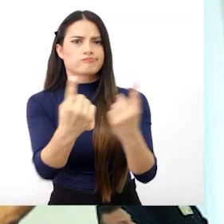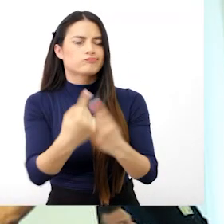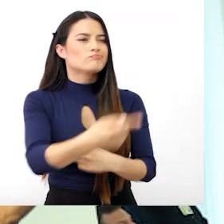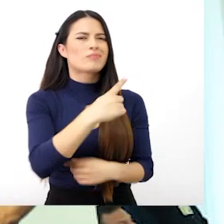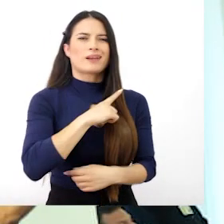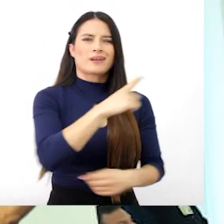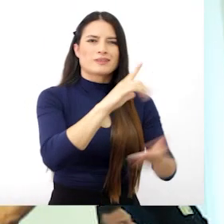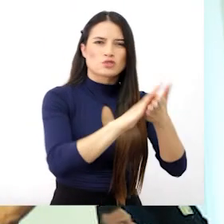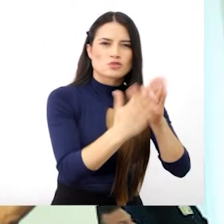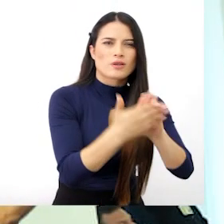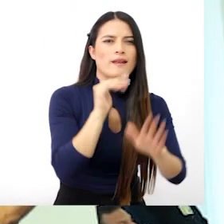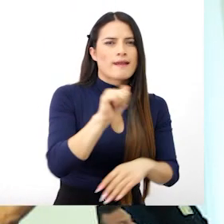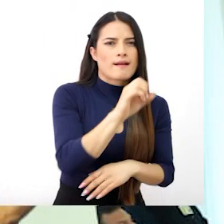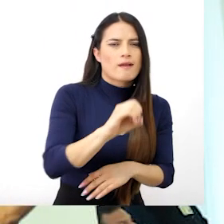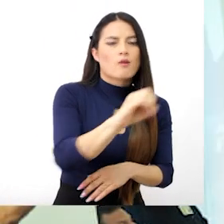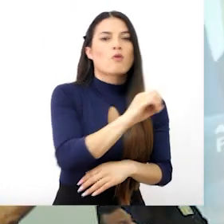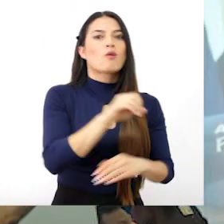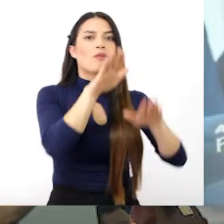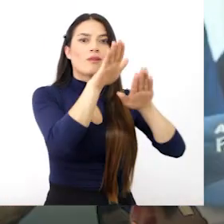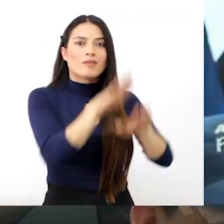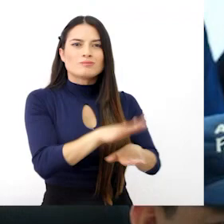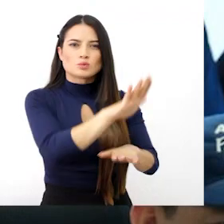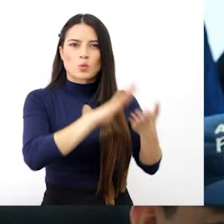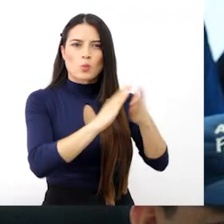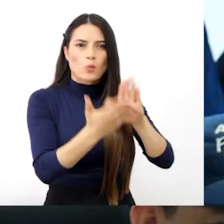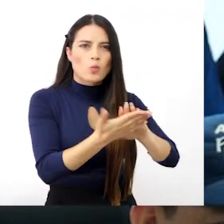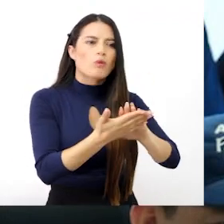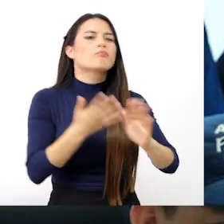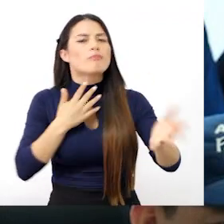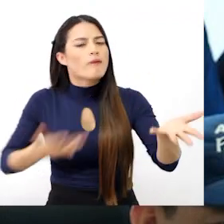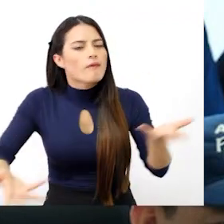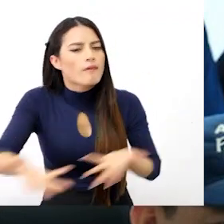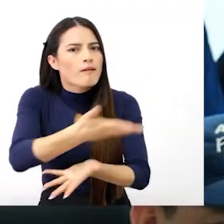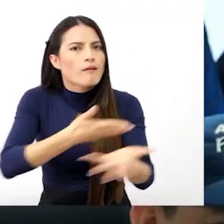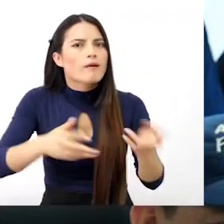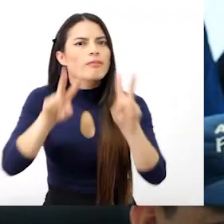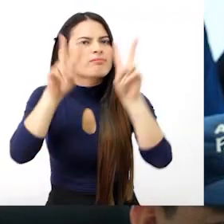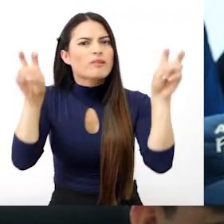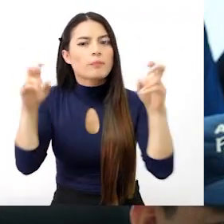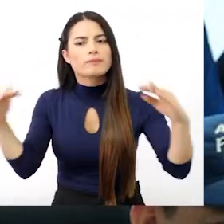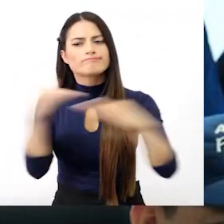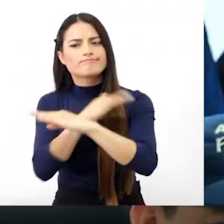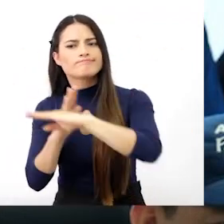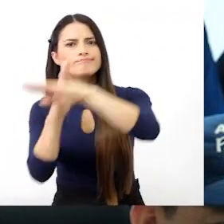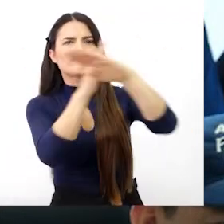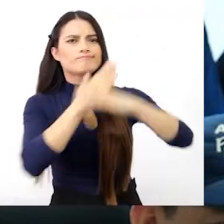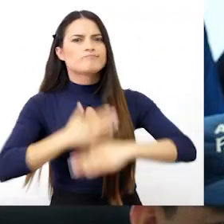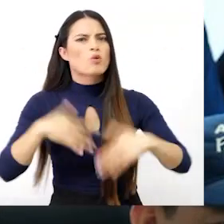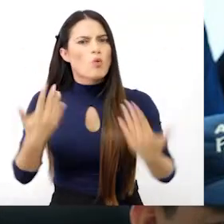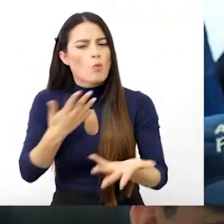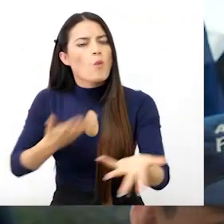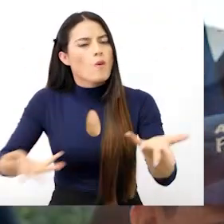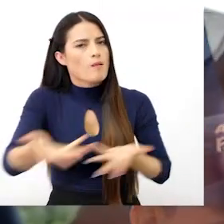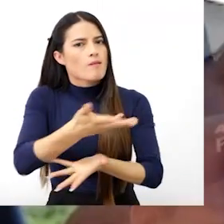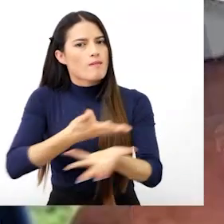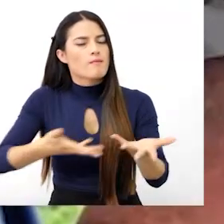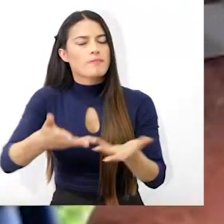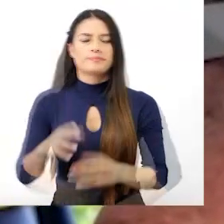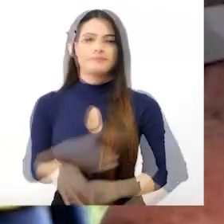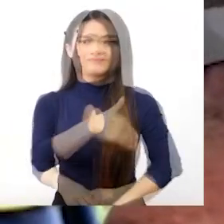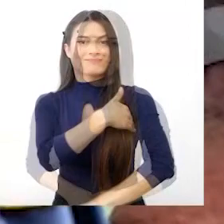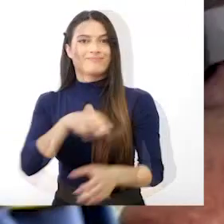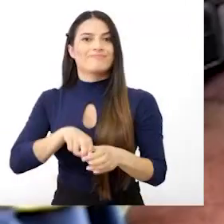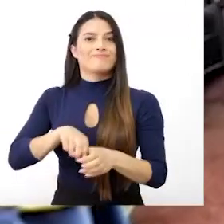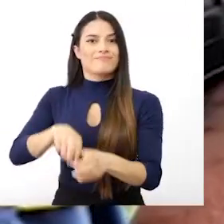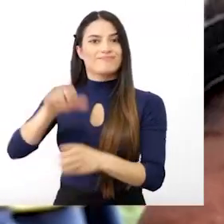de la comunidad, donde trataron temas en beneficio de la seguridad vial de esa importante región del país. El ministro de